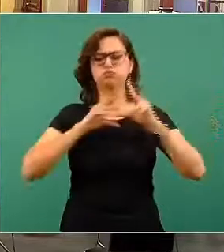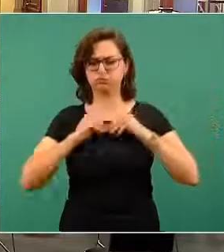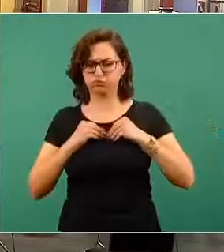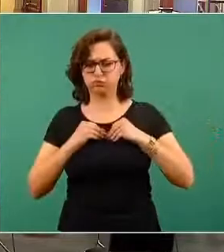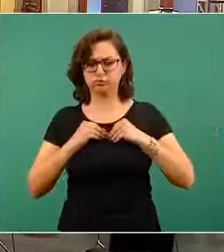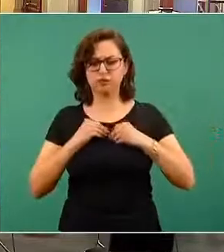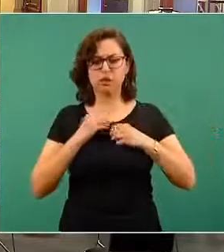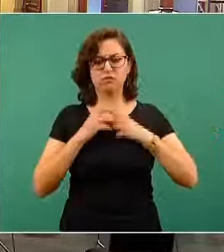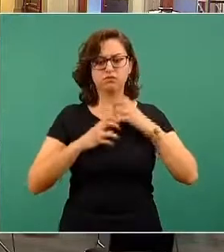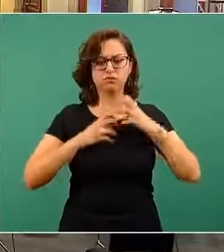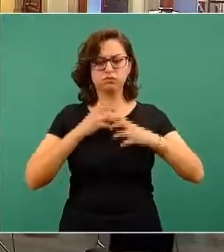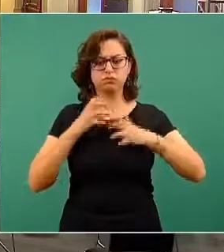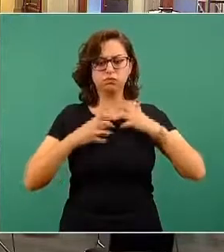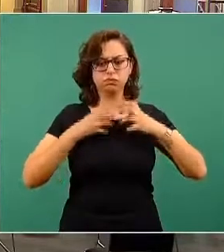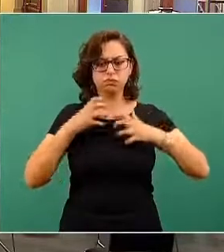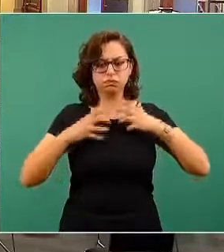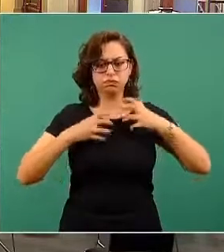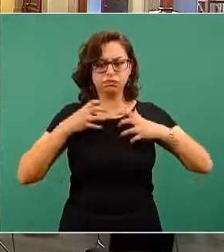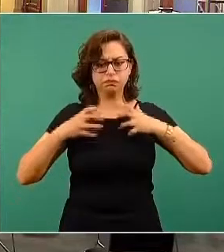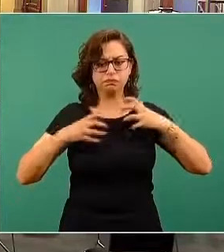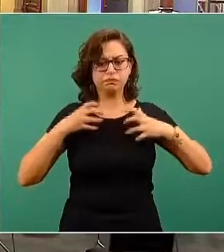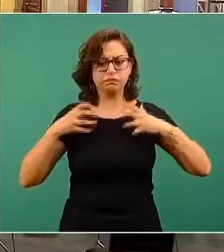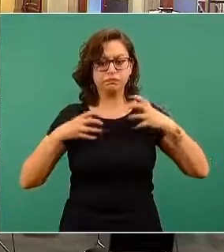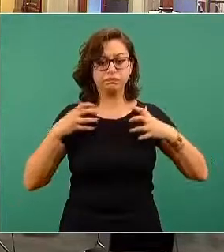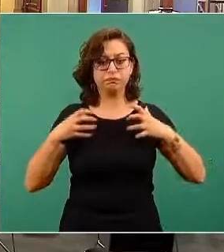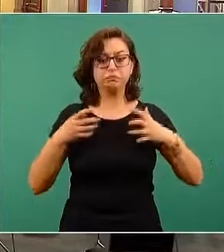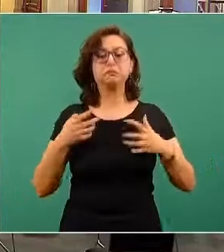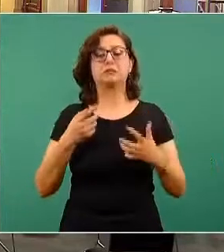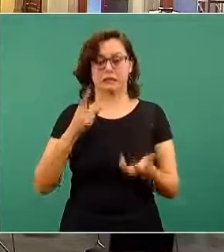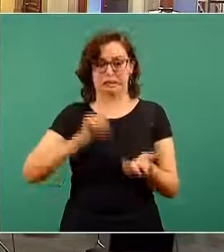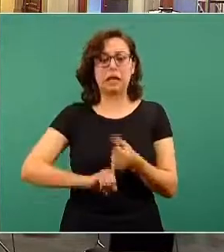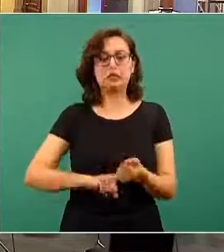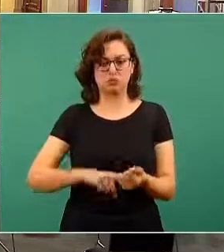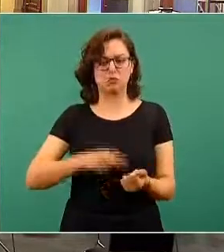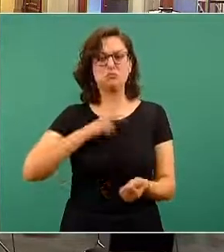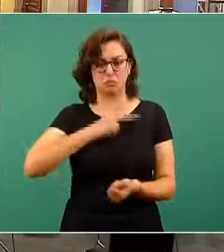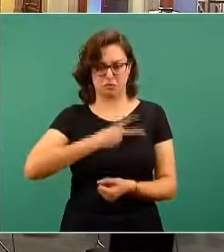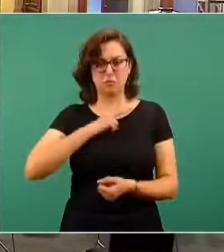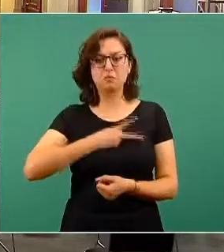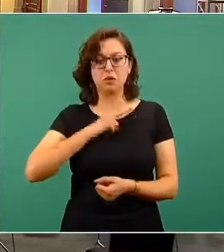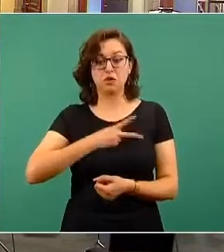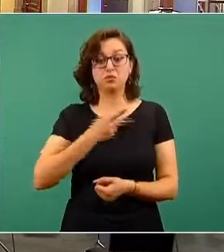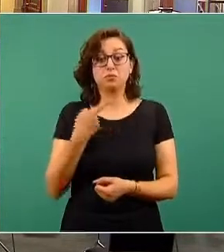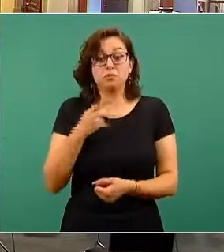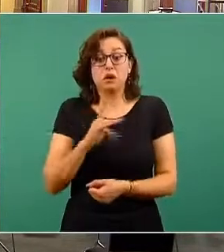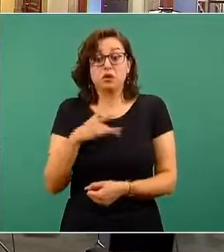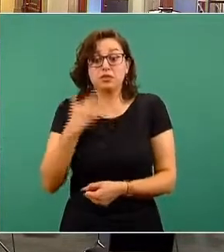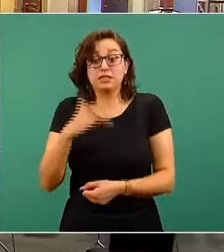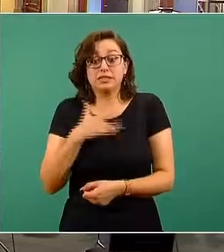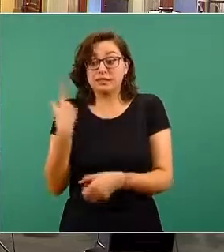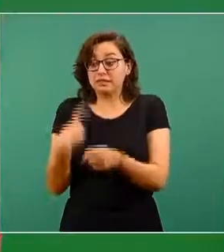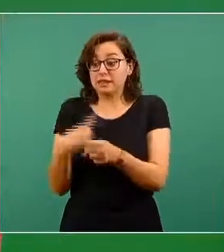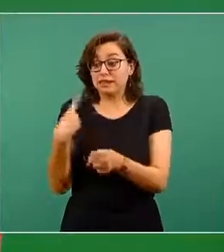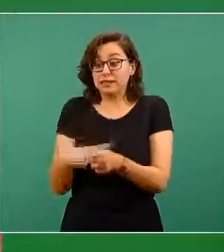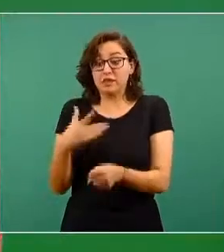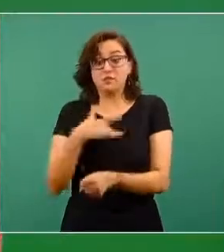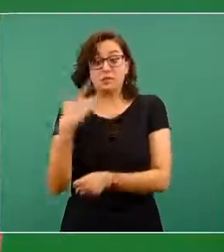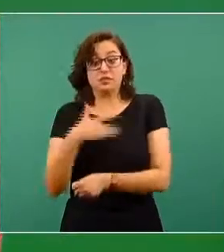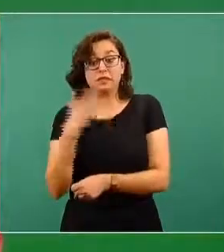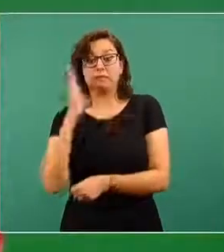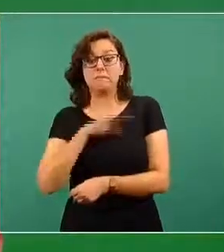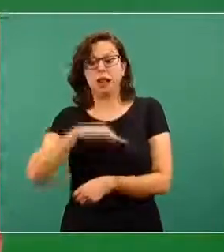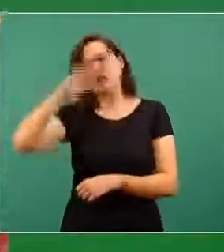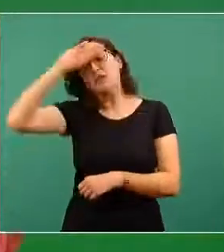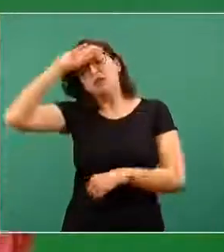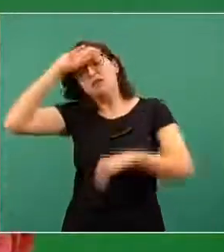se multiplica, se replica, entonces sí infectó, pero no causó los síntomas. En el caso de COVID, fiebre,